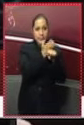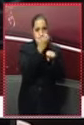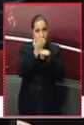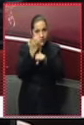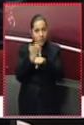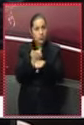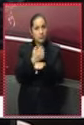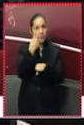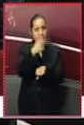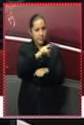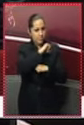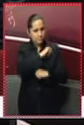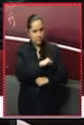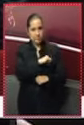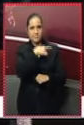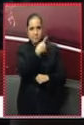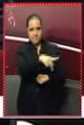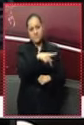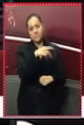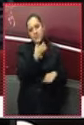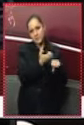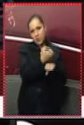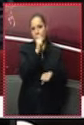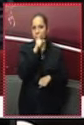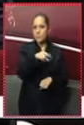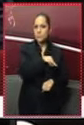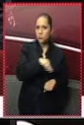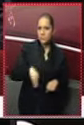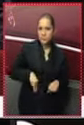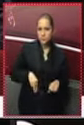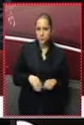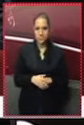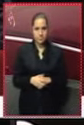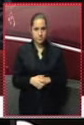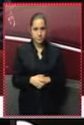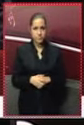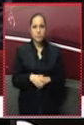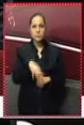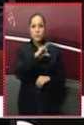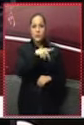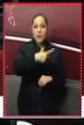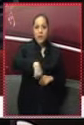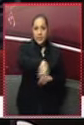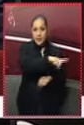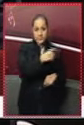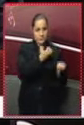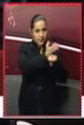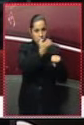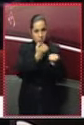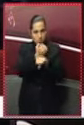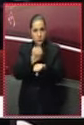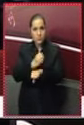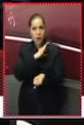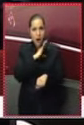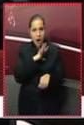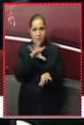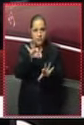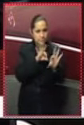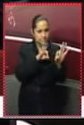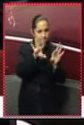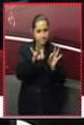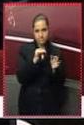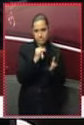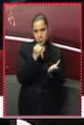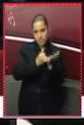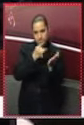municipios. Los aprovechamientos provenientes de los reintegros que realicen las entidades federativas en términos del